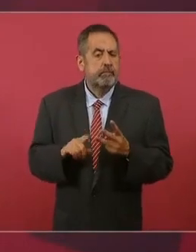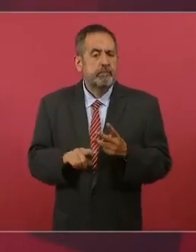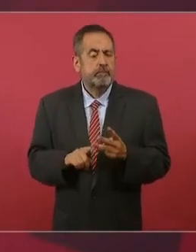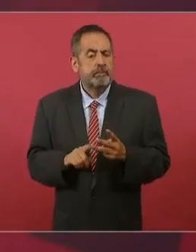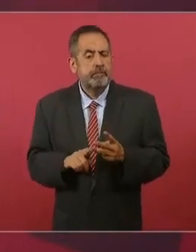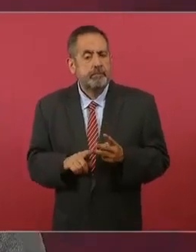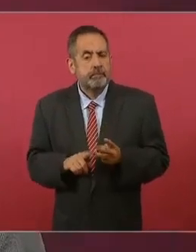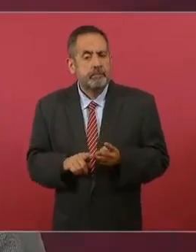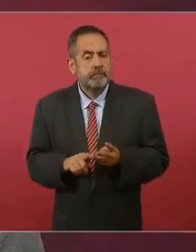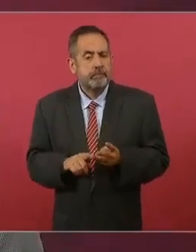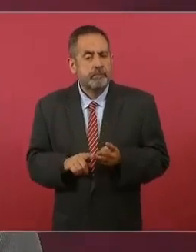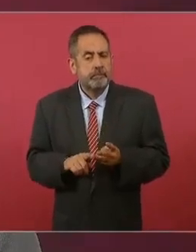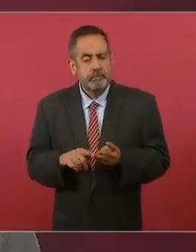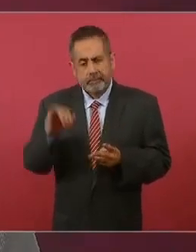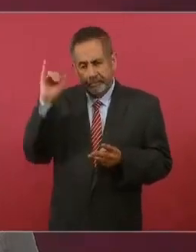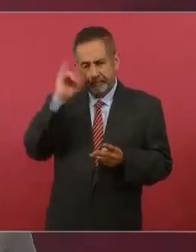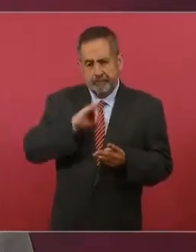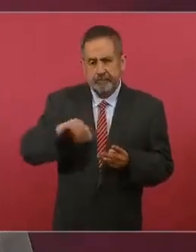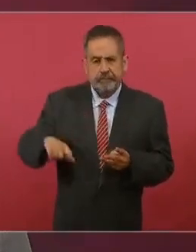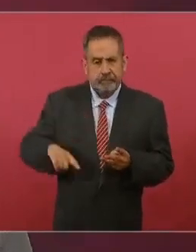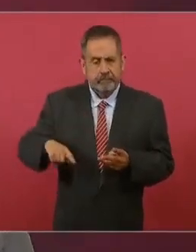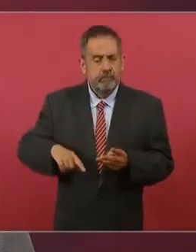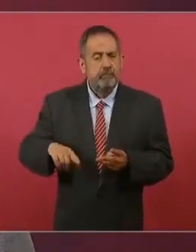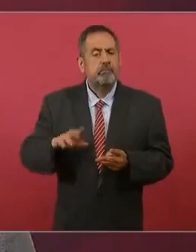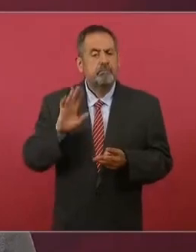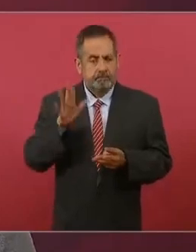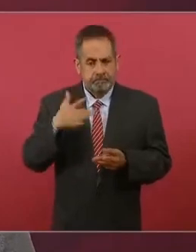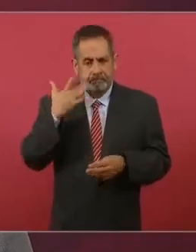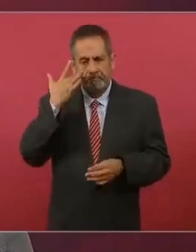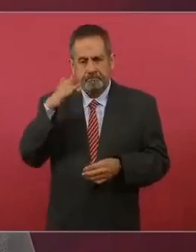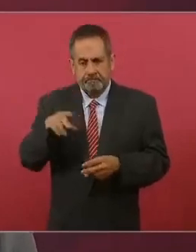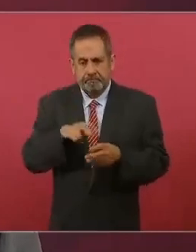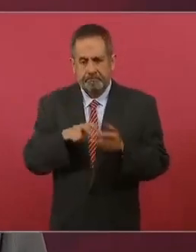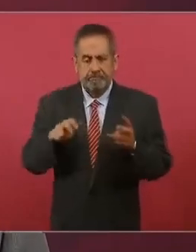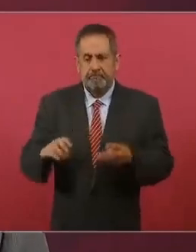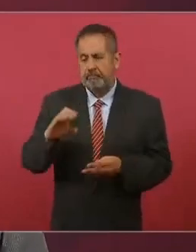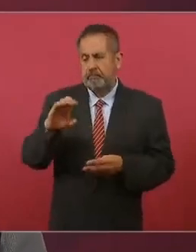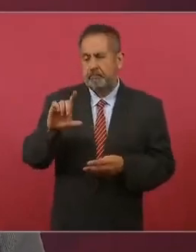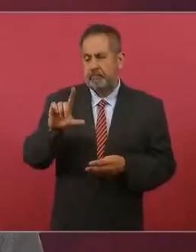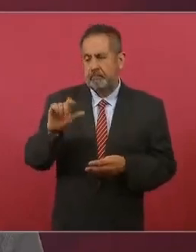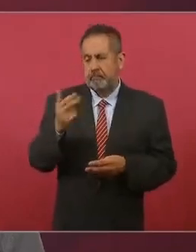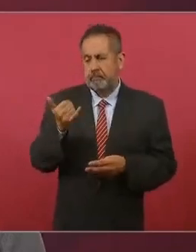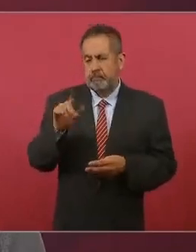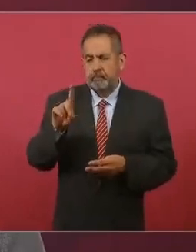la jefa de gobierno que renunció, Claudia Sheinbaum.